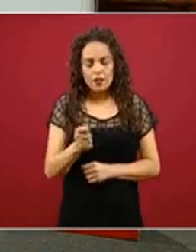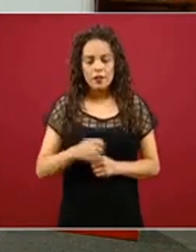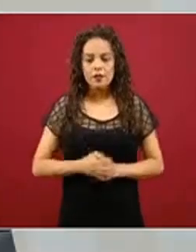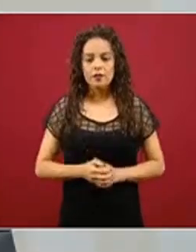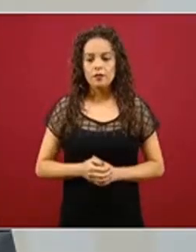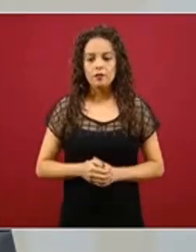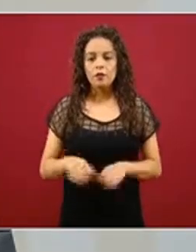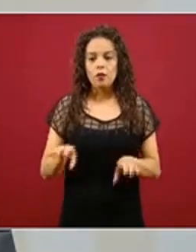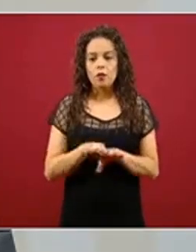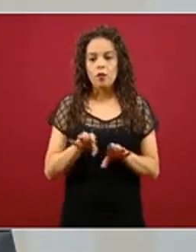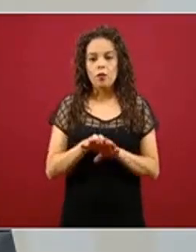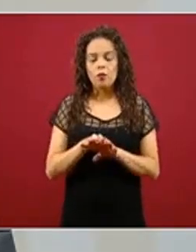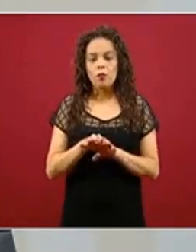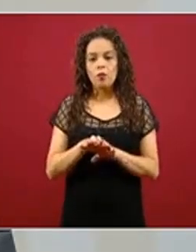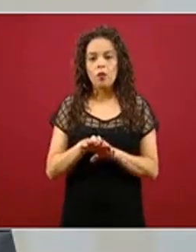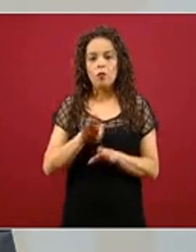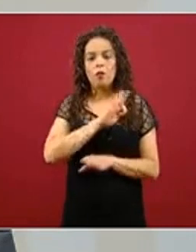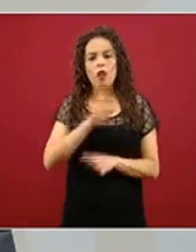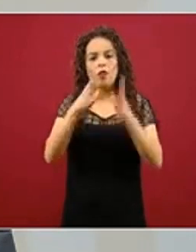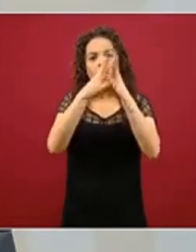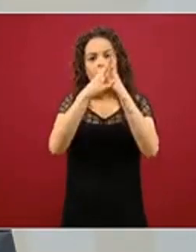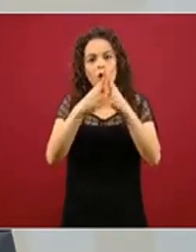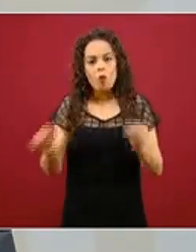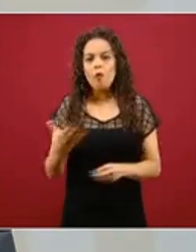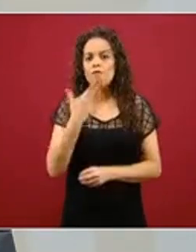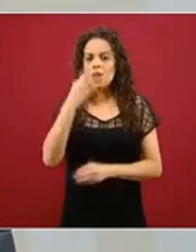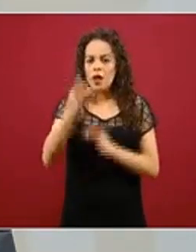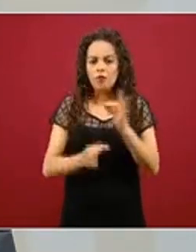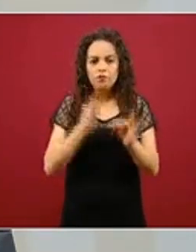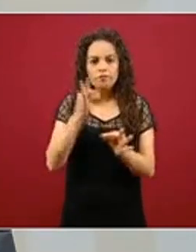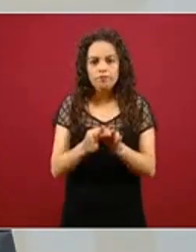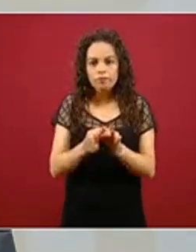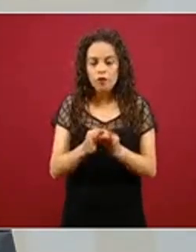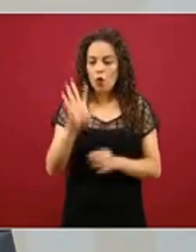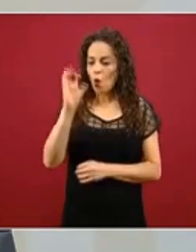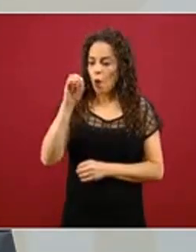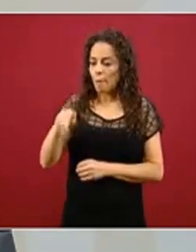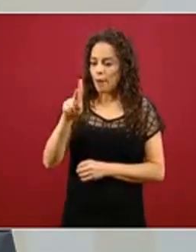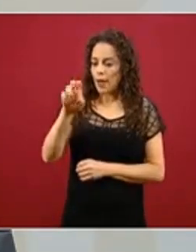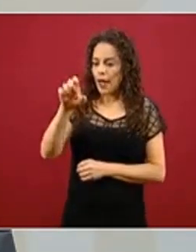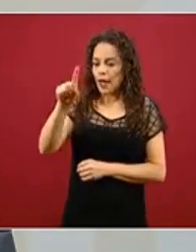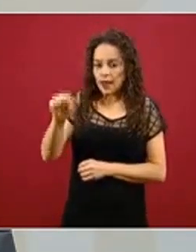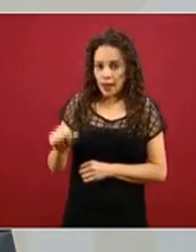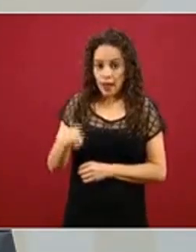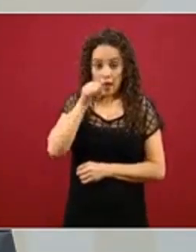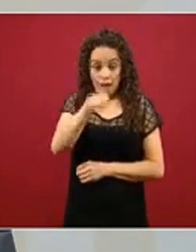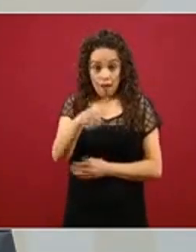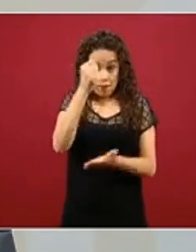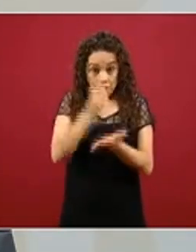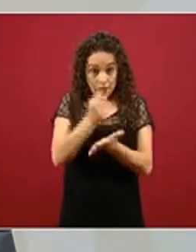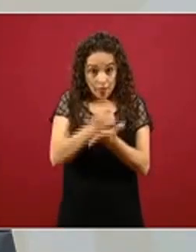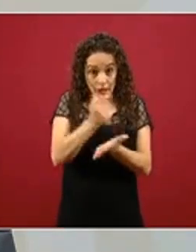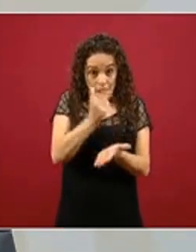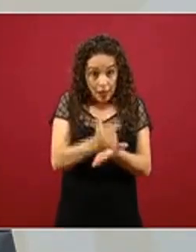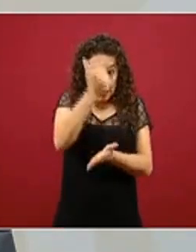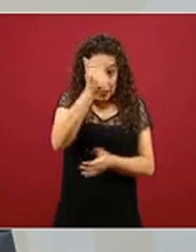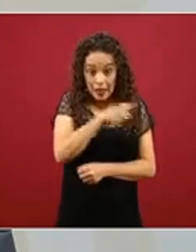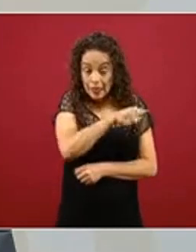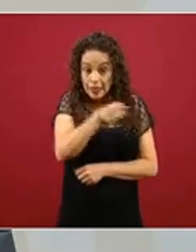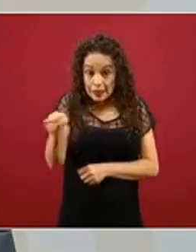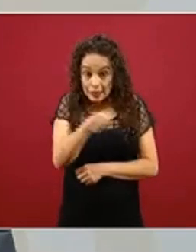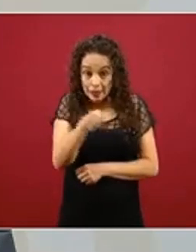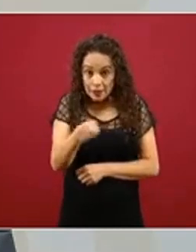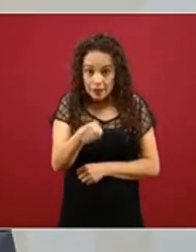una recuperación completa. Las personas que estuvieron en terapia intensiva, particularmente ellas y ellos, estuvieron